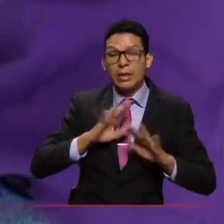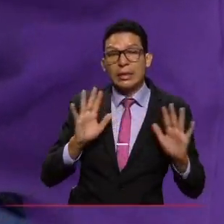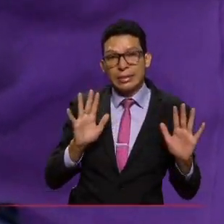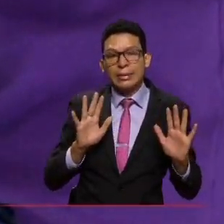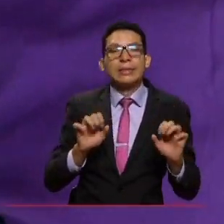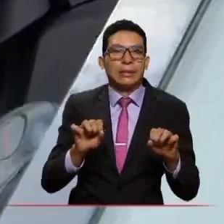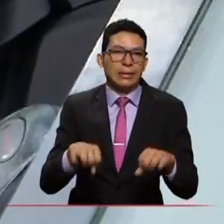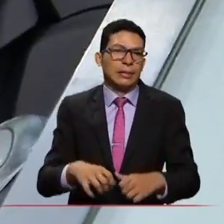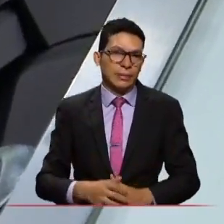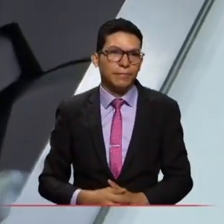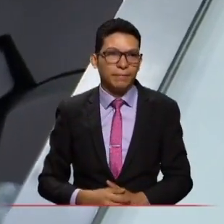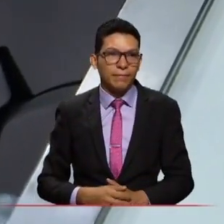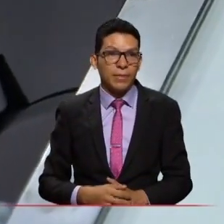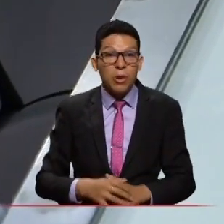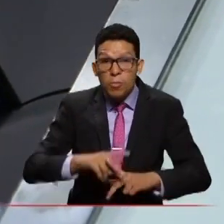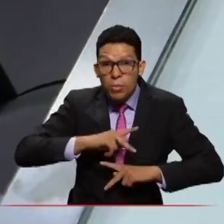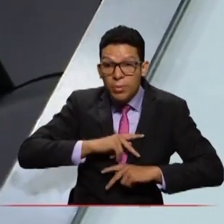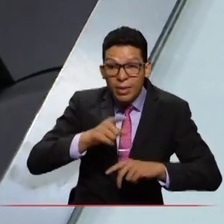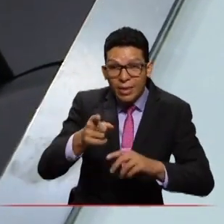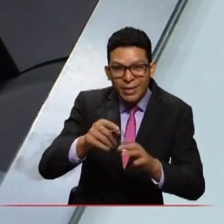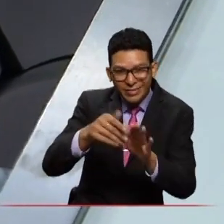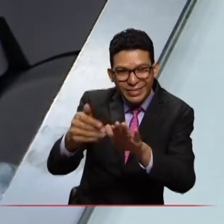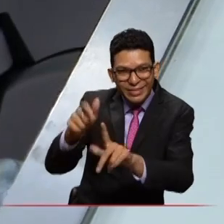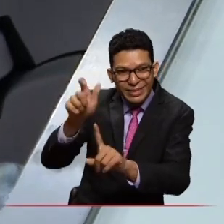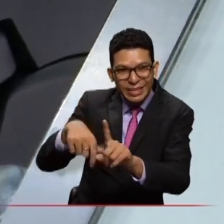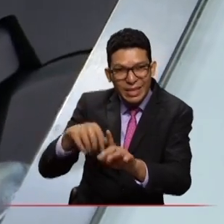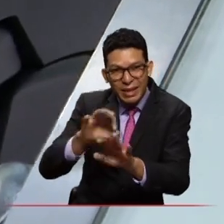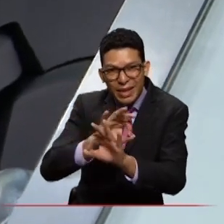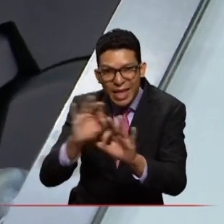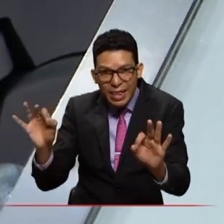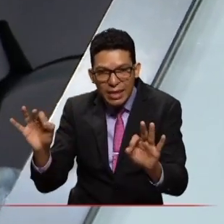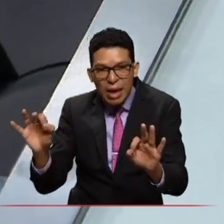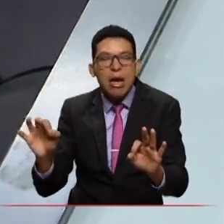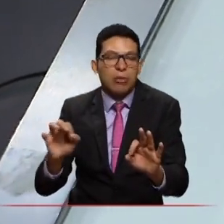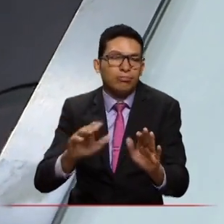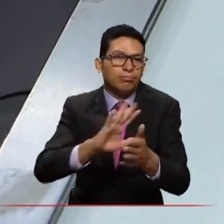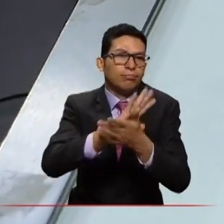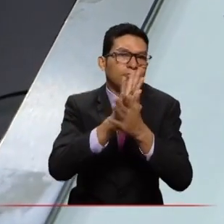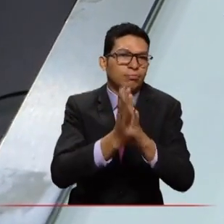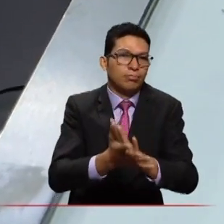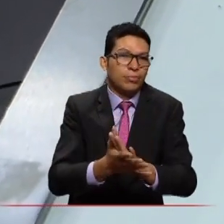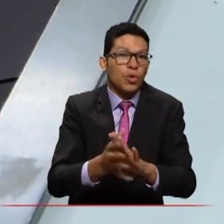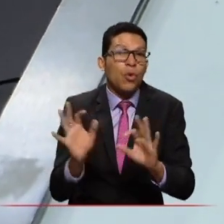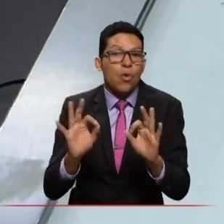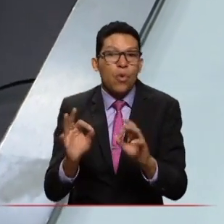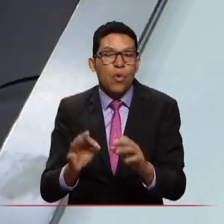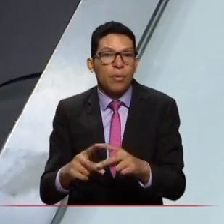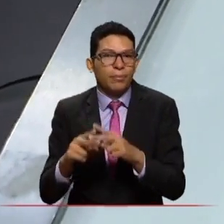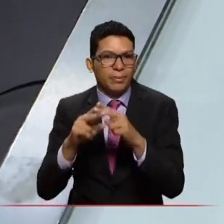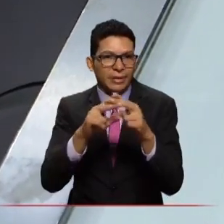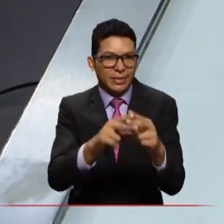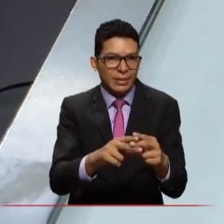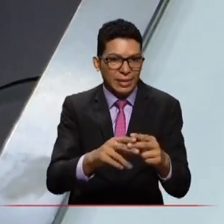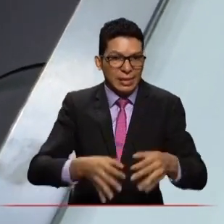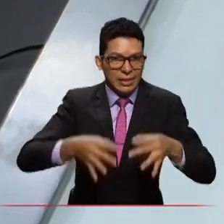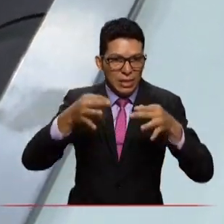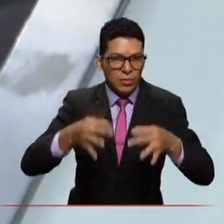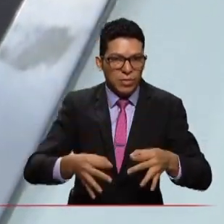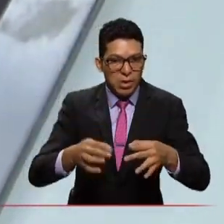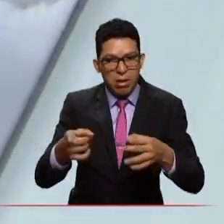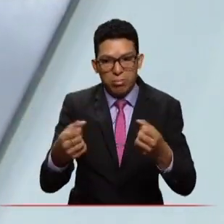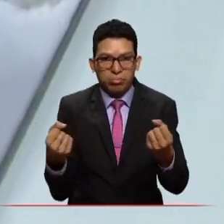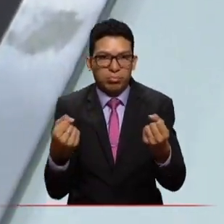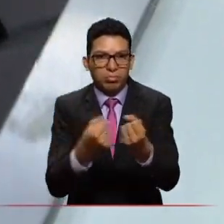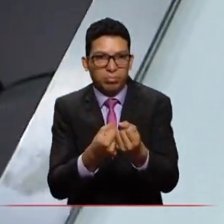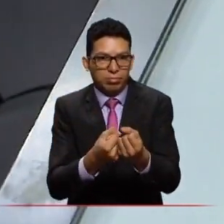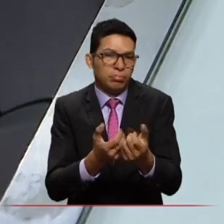sí. Si no hay bienes que tenga el causante. O si se ha hecho un crédito, como usted dice, con un seguro de vida, entonces lo respalda. Y